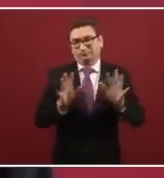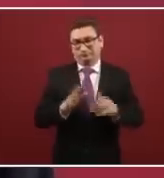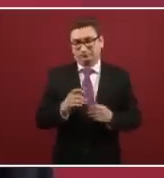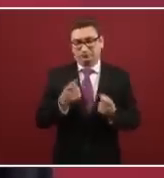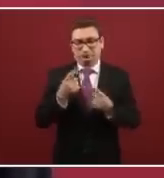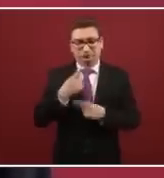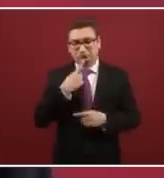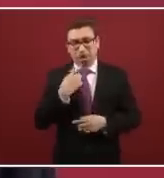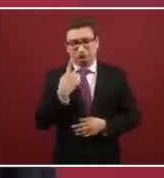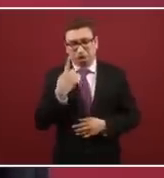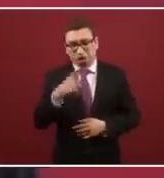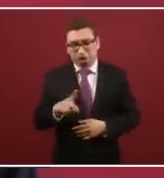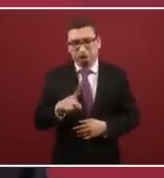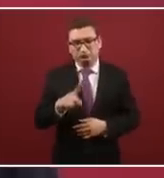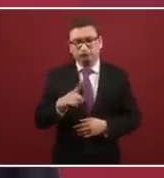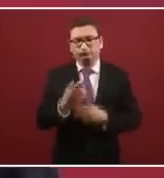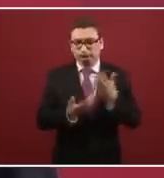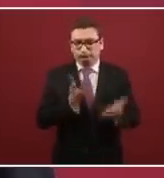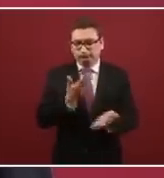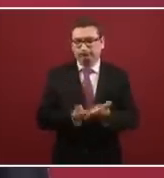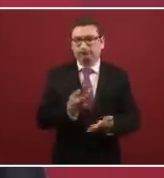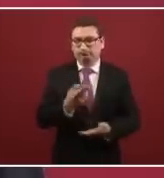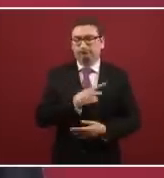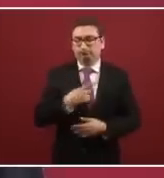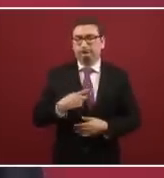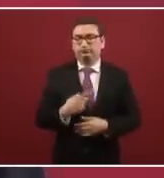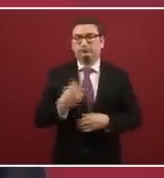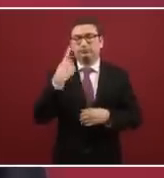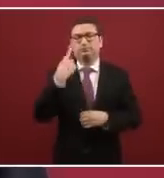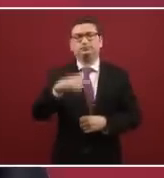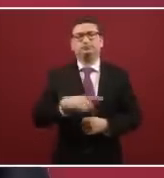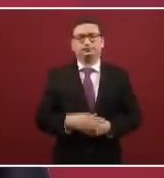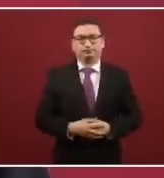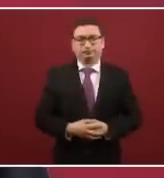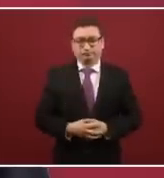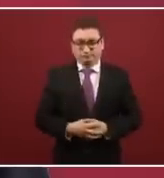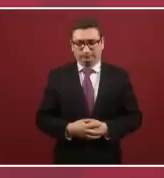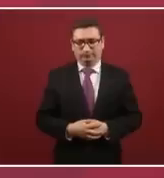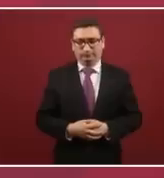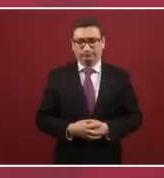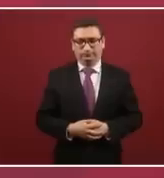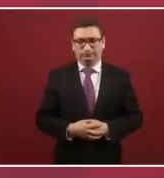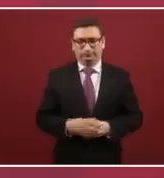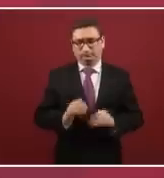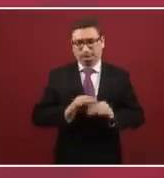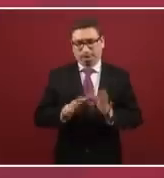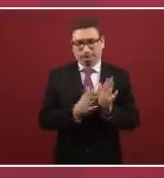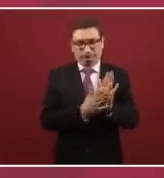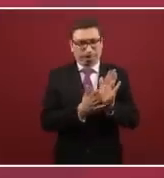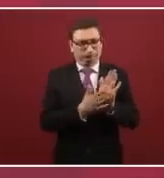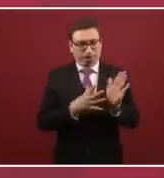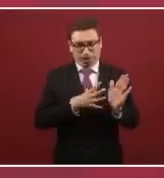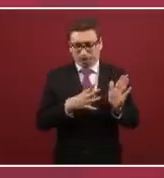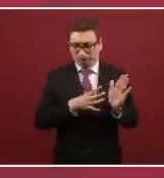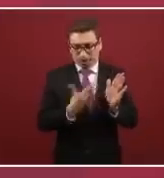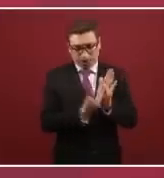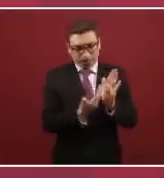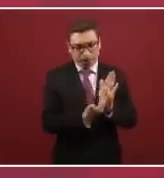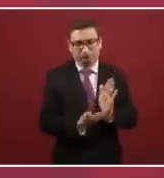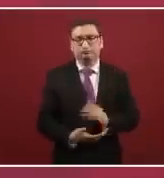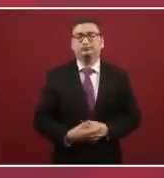denuncias para que quedara constancia y se